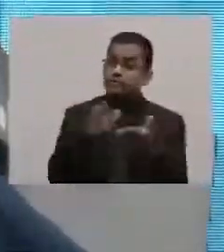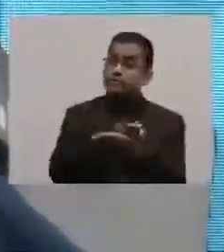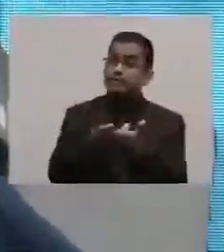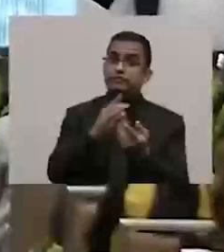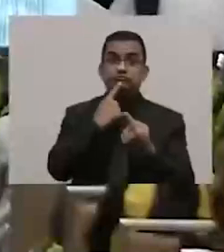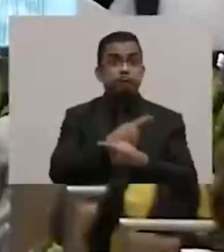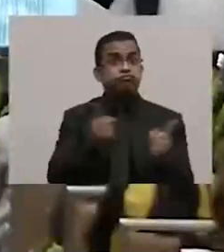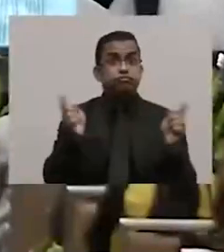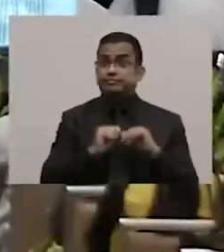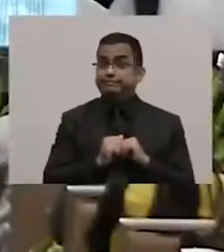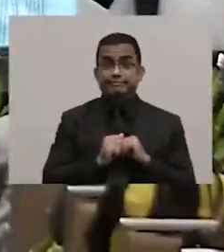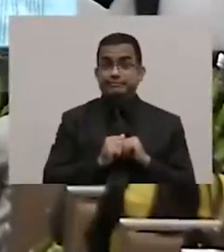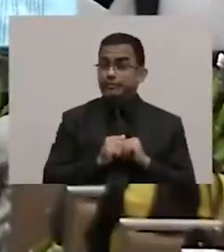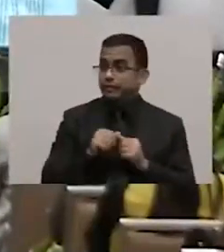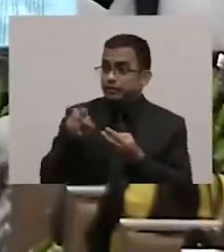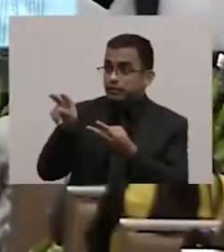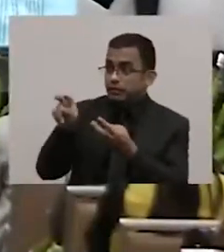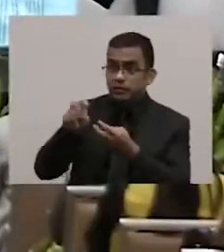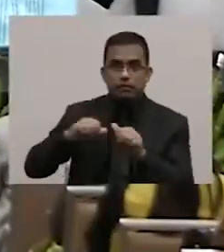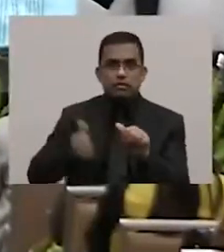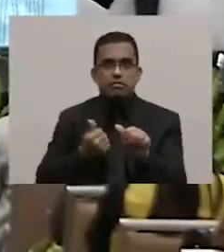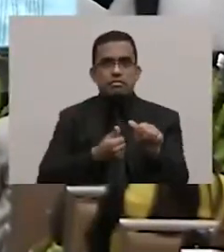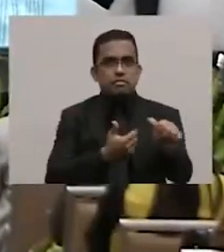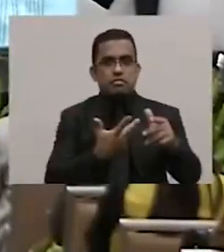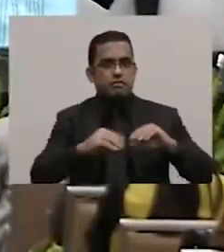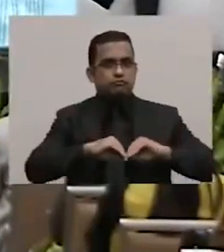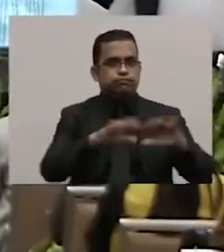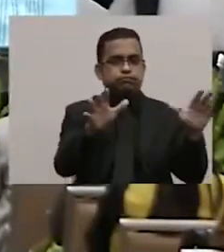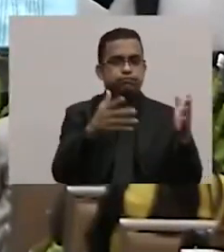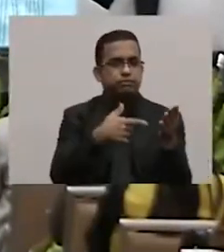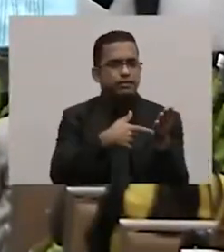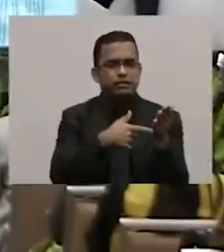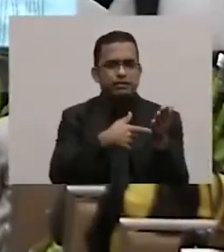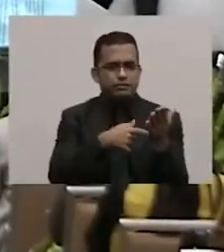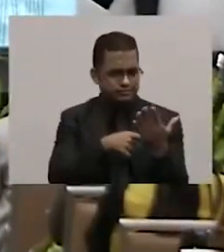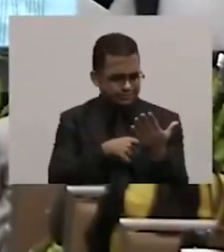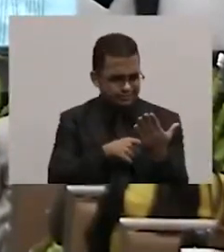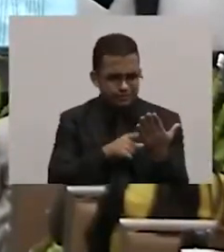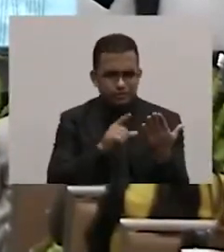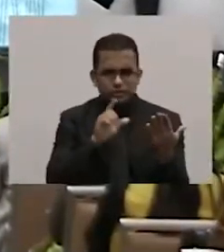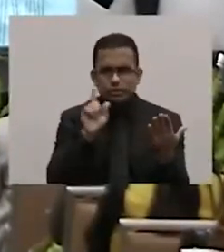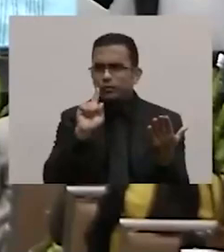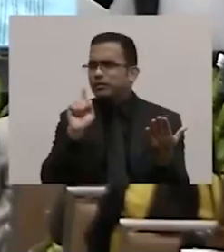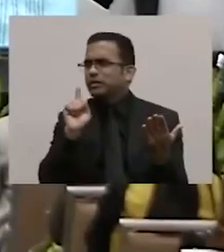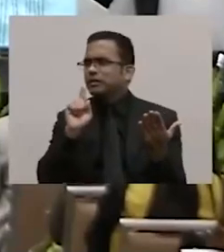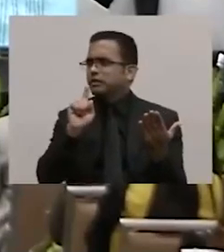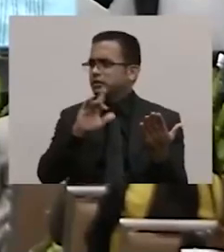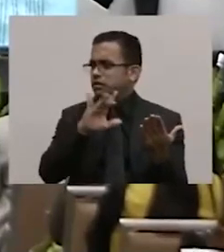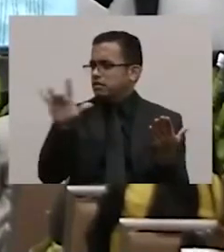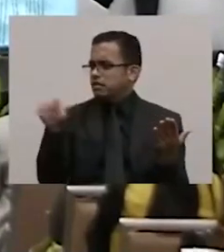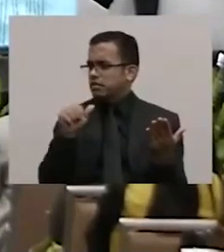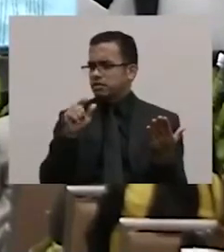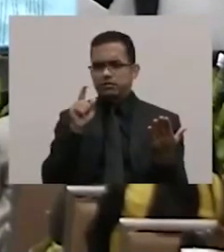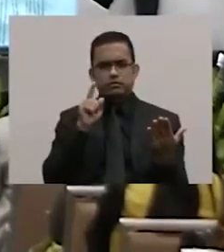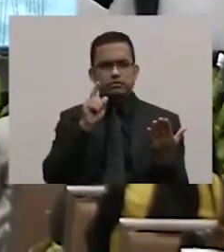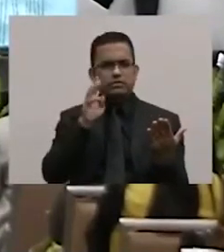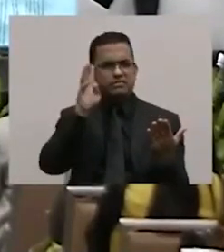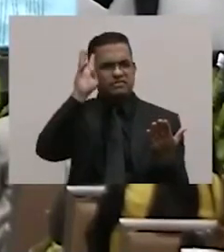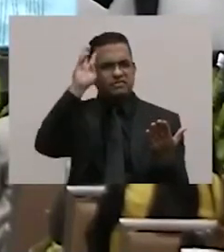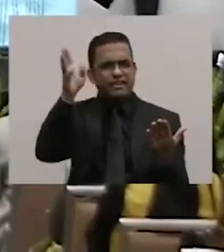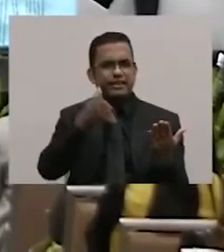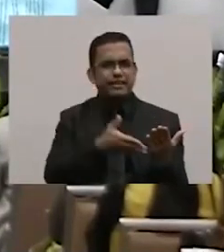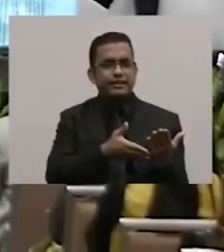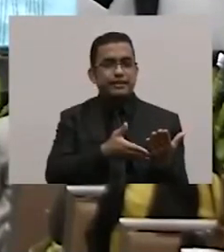va deprisa, rápidamente, detrás de algo que alguien publica, y te vas, y ya. Eso fue lo que pasó.